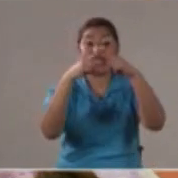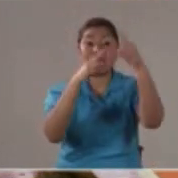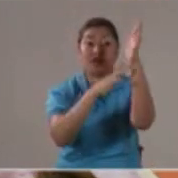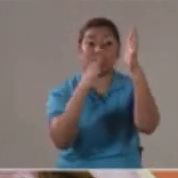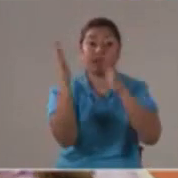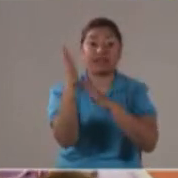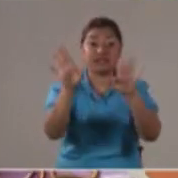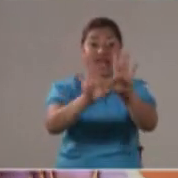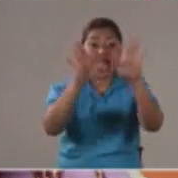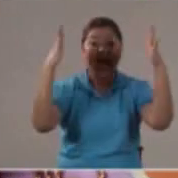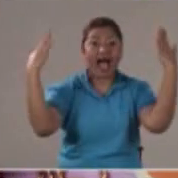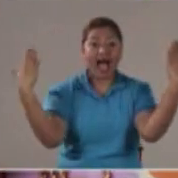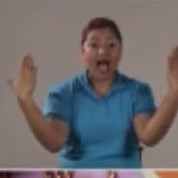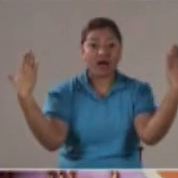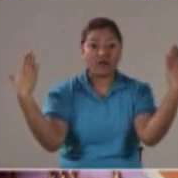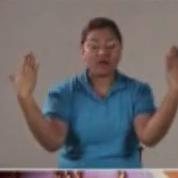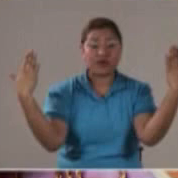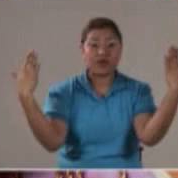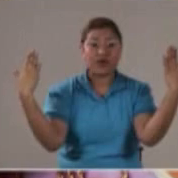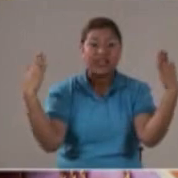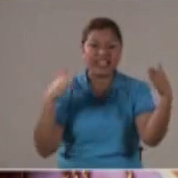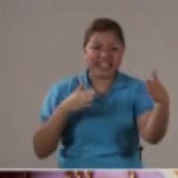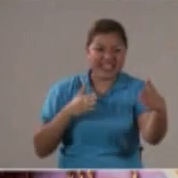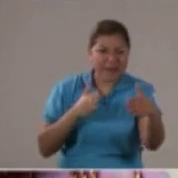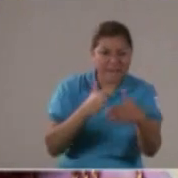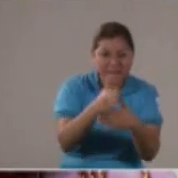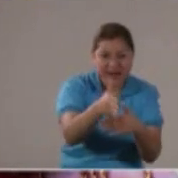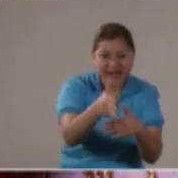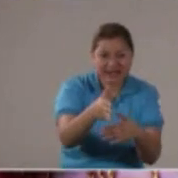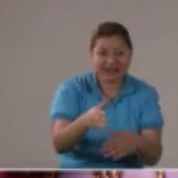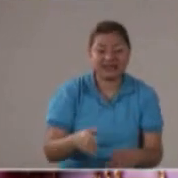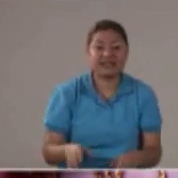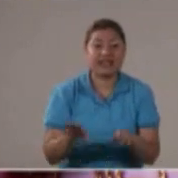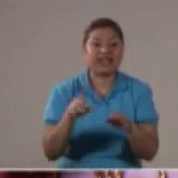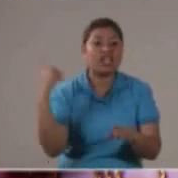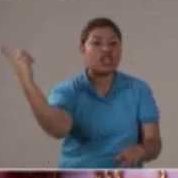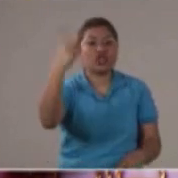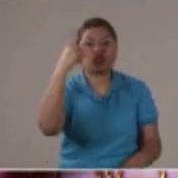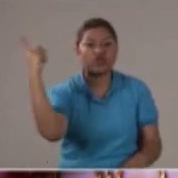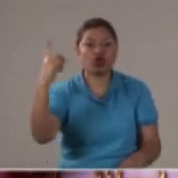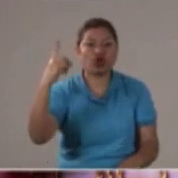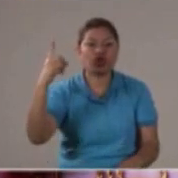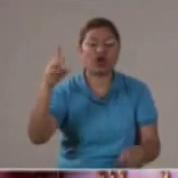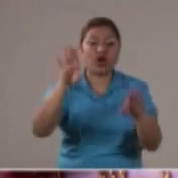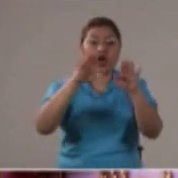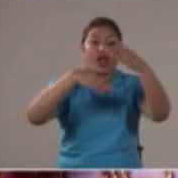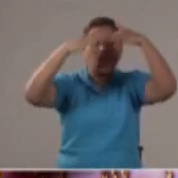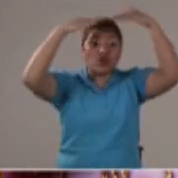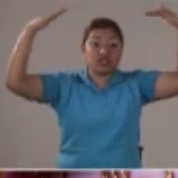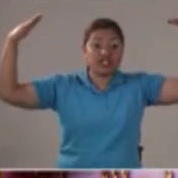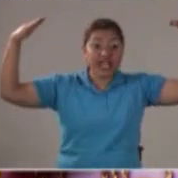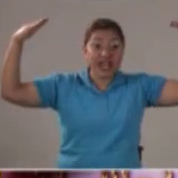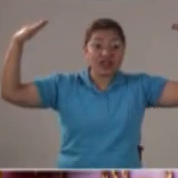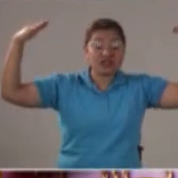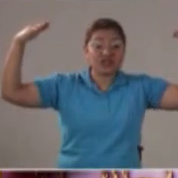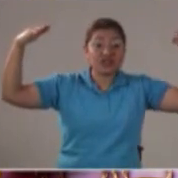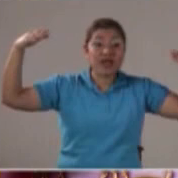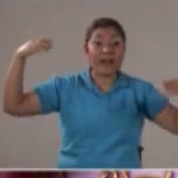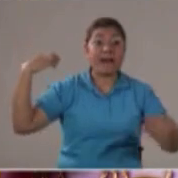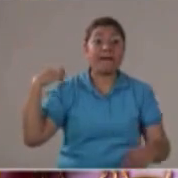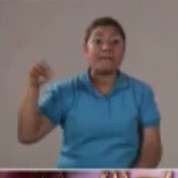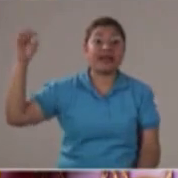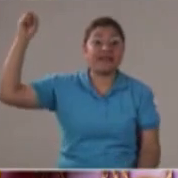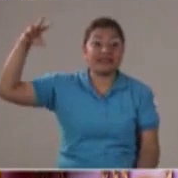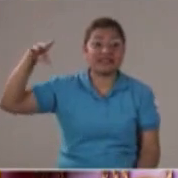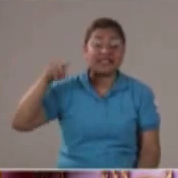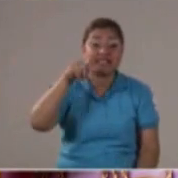a abrir, esto es como una cuchilla que está partiendo los espacios celestiales para que te caiga la bendición. Entonces te vengo a